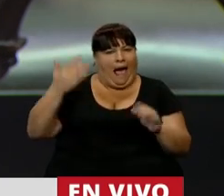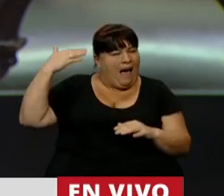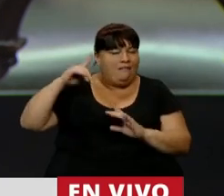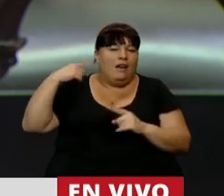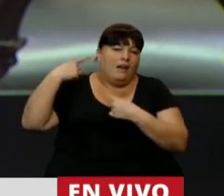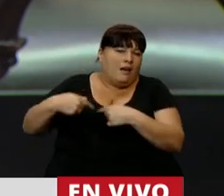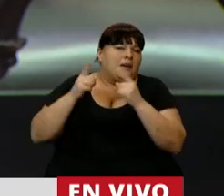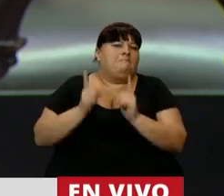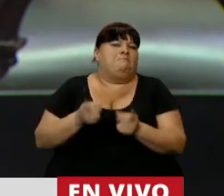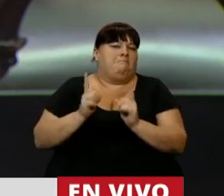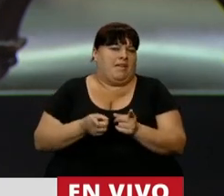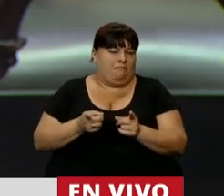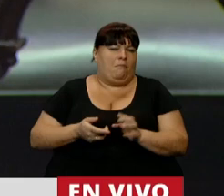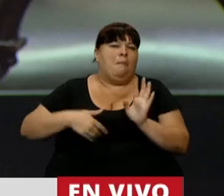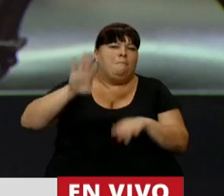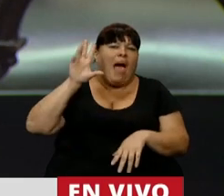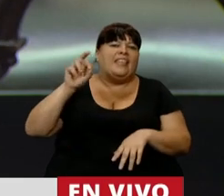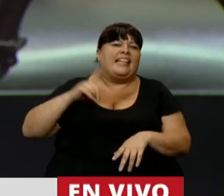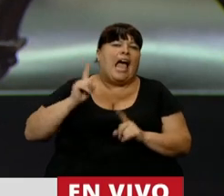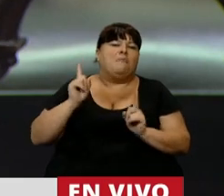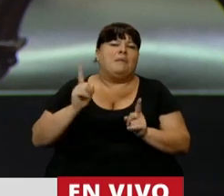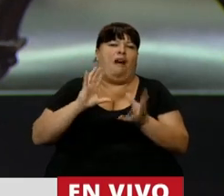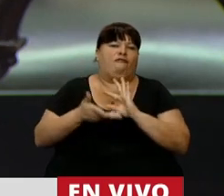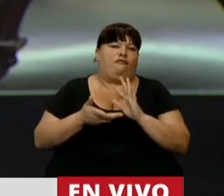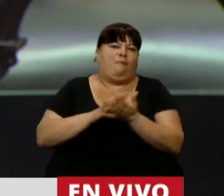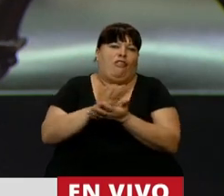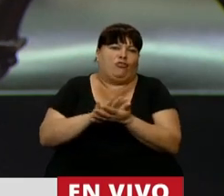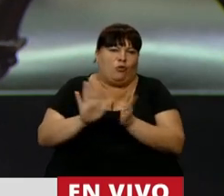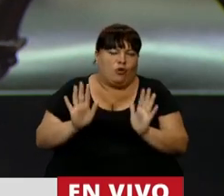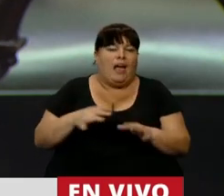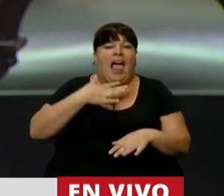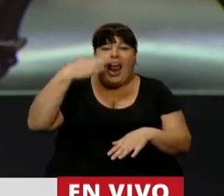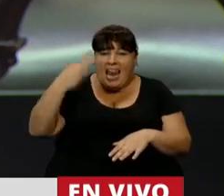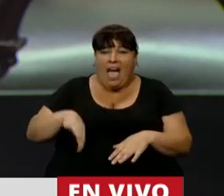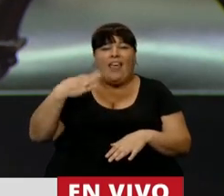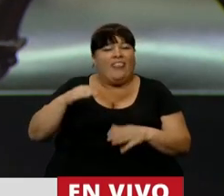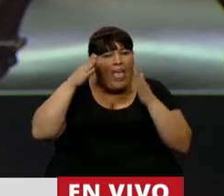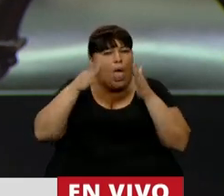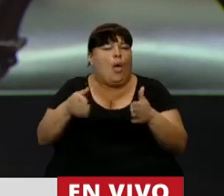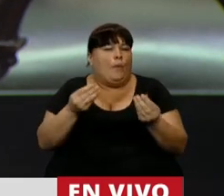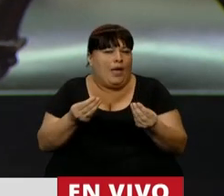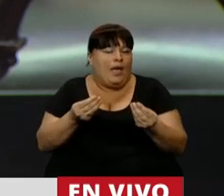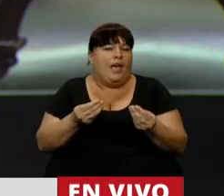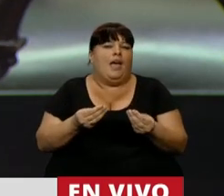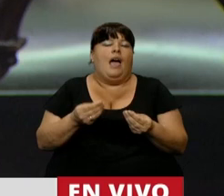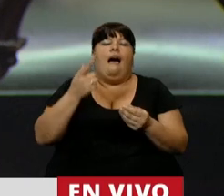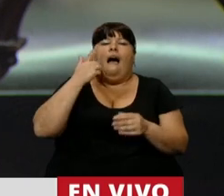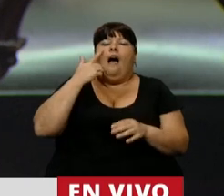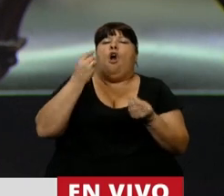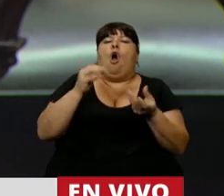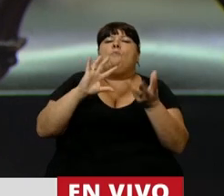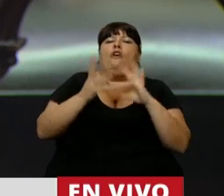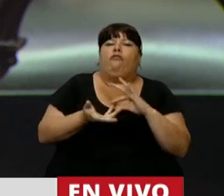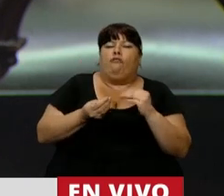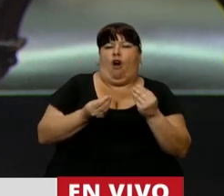haciendo lamentablemente hace más de 30 años. Pero que en realidad lo que tendríamos que estar abocados es a ver de